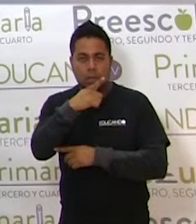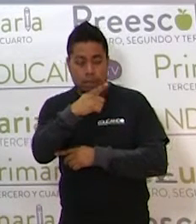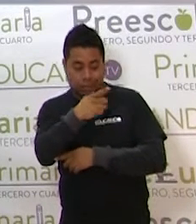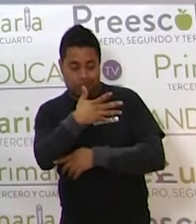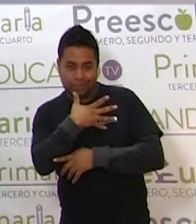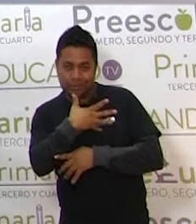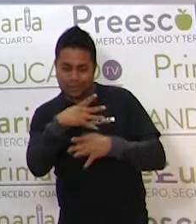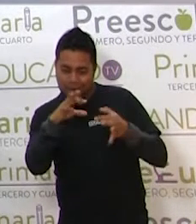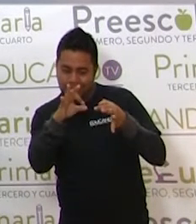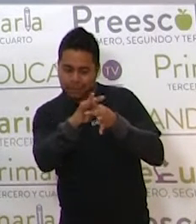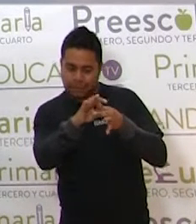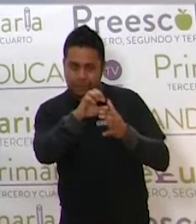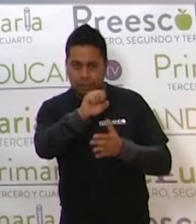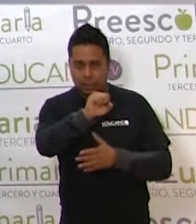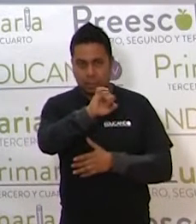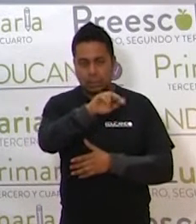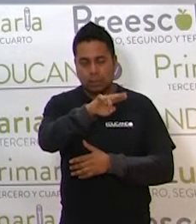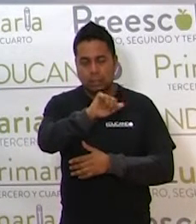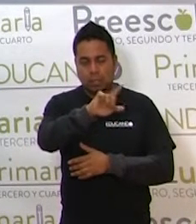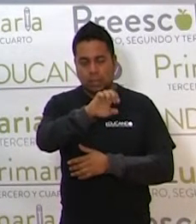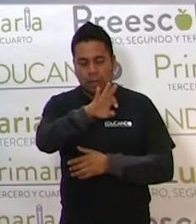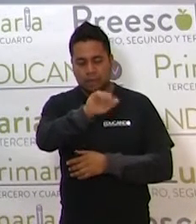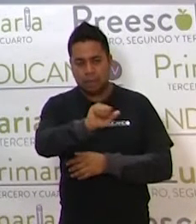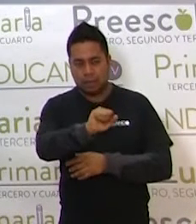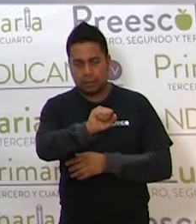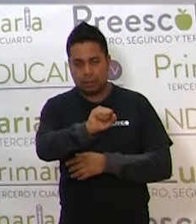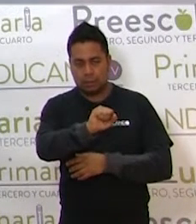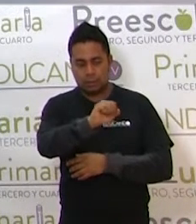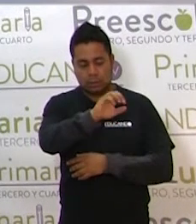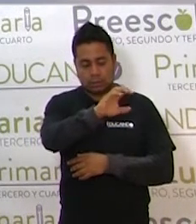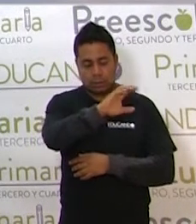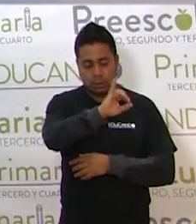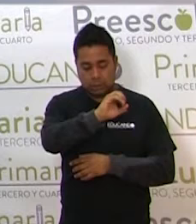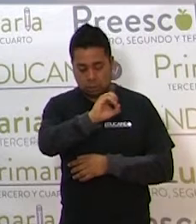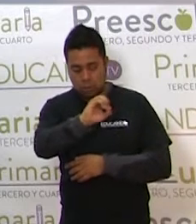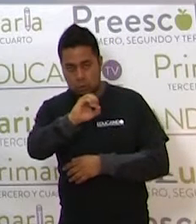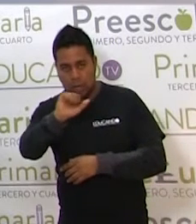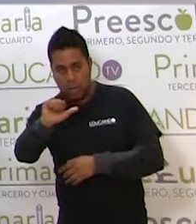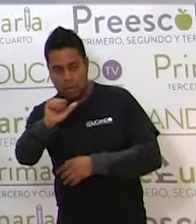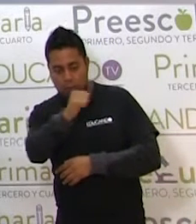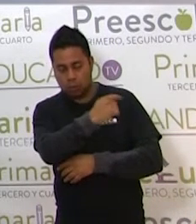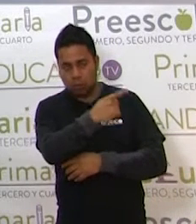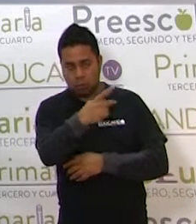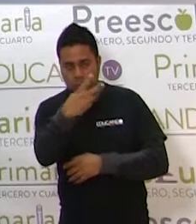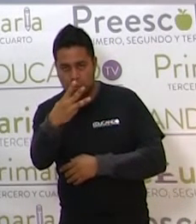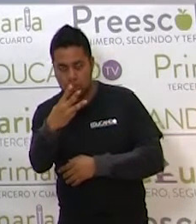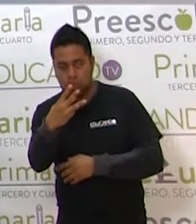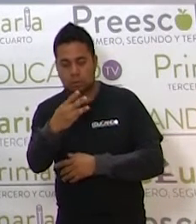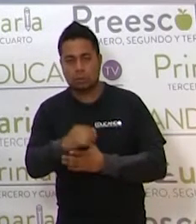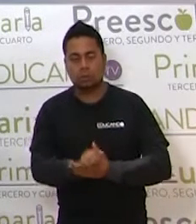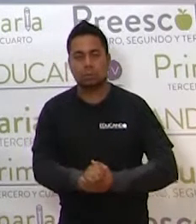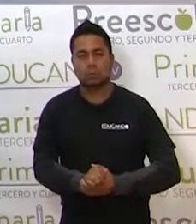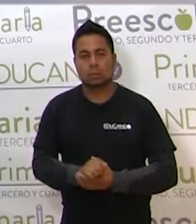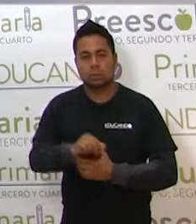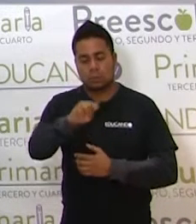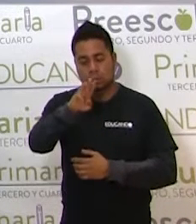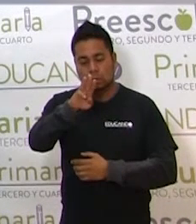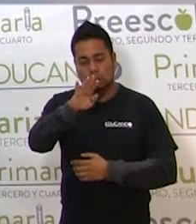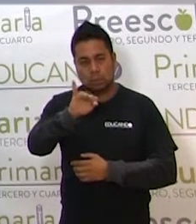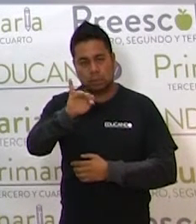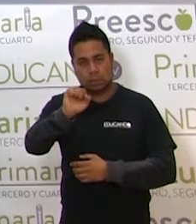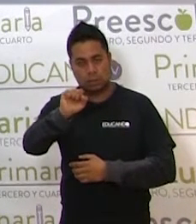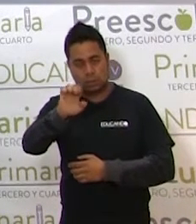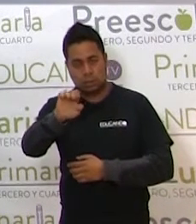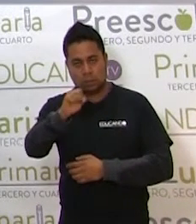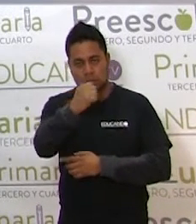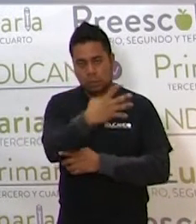en silencio a uno dos tres bises 45